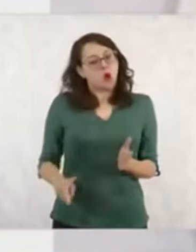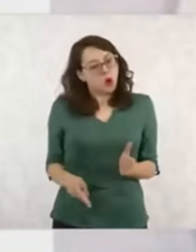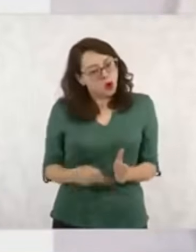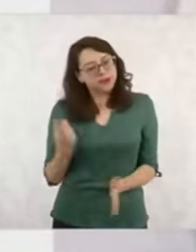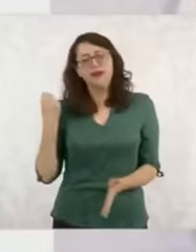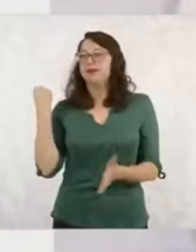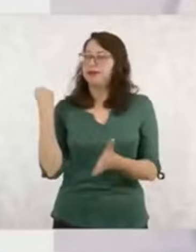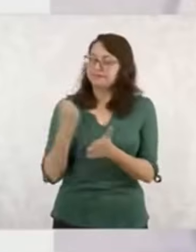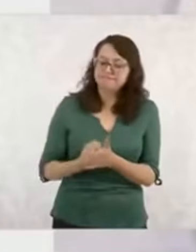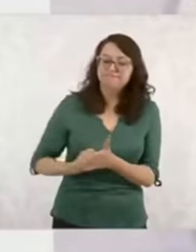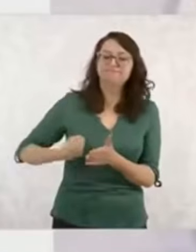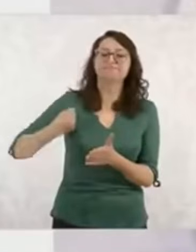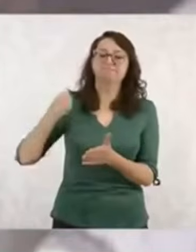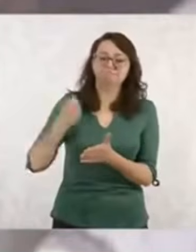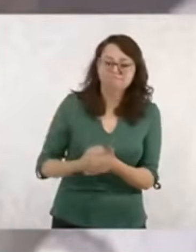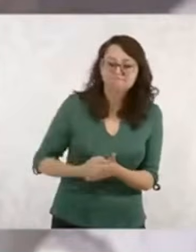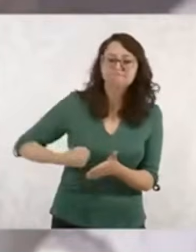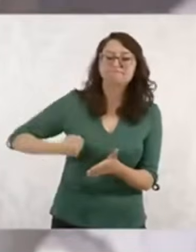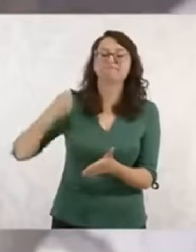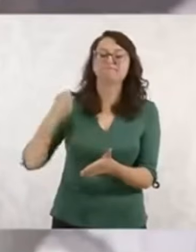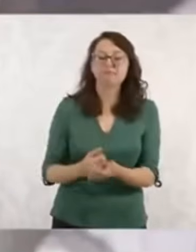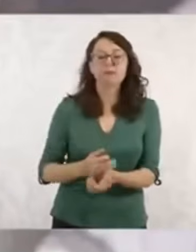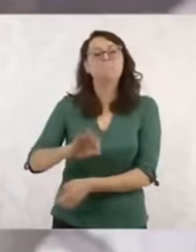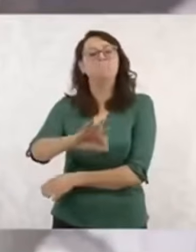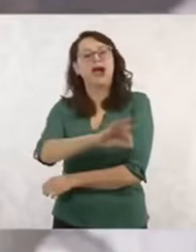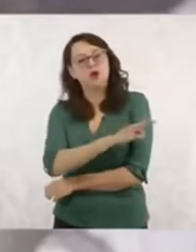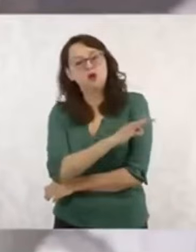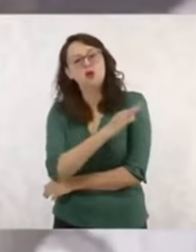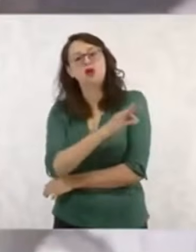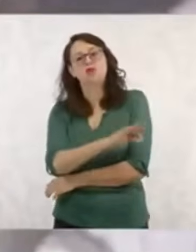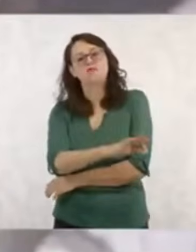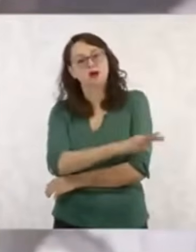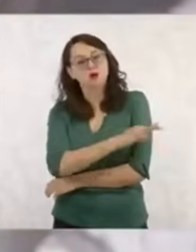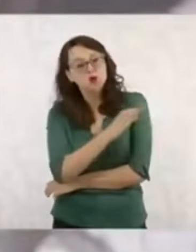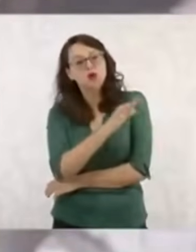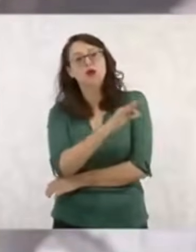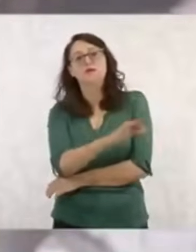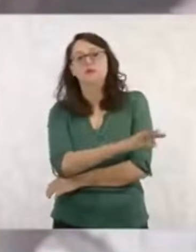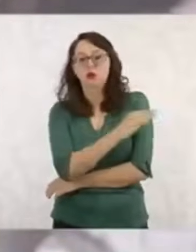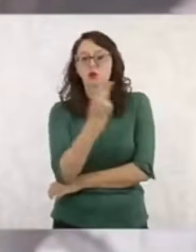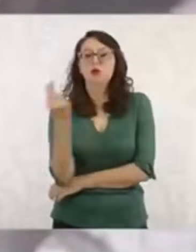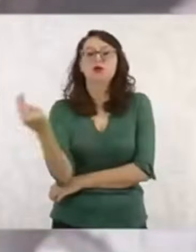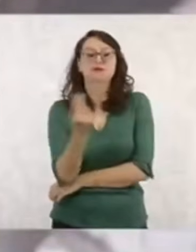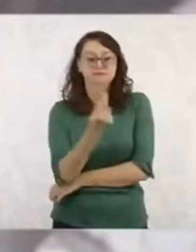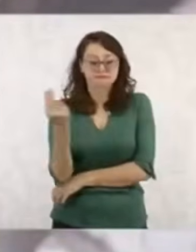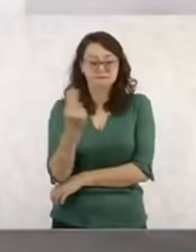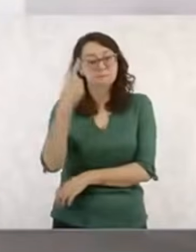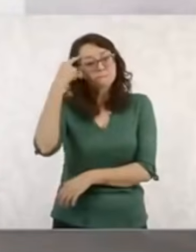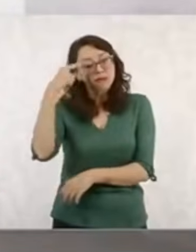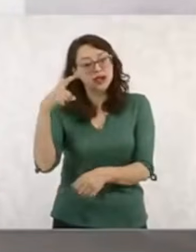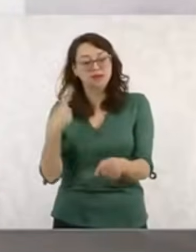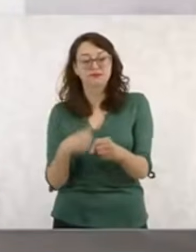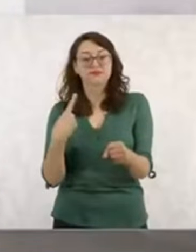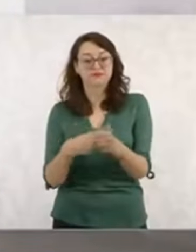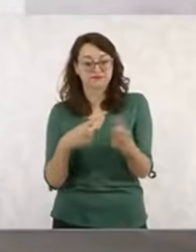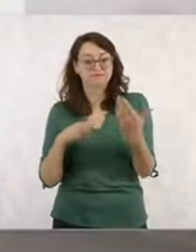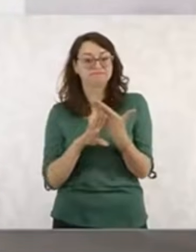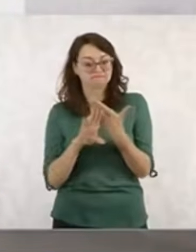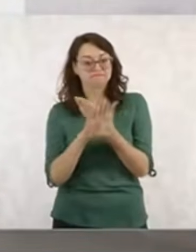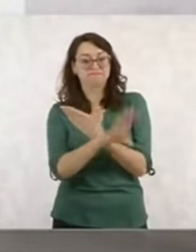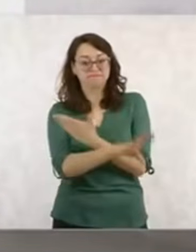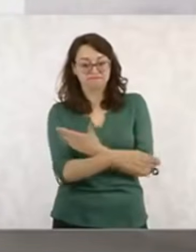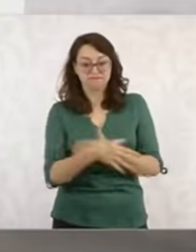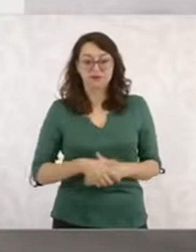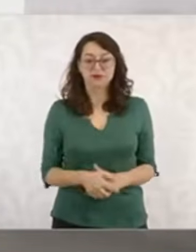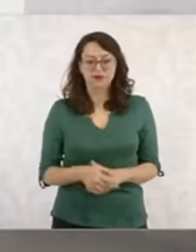medida más importante para lograr controlar el brote de sarampión. Déjenme mostrarles